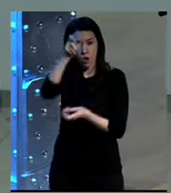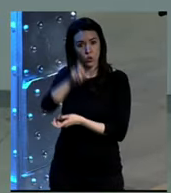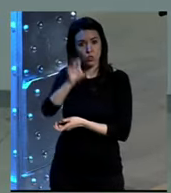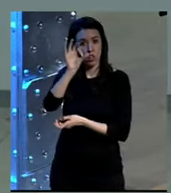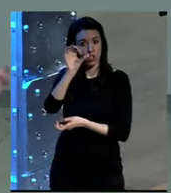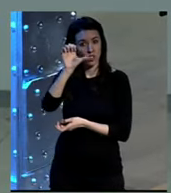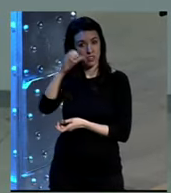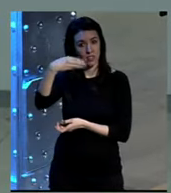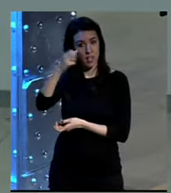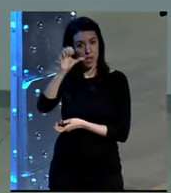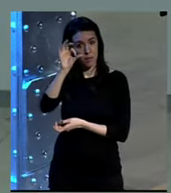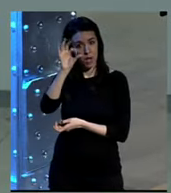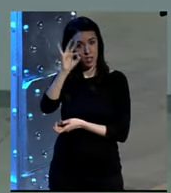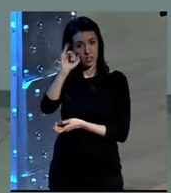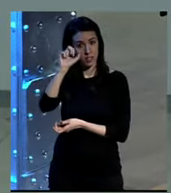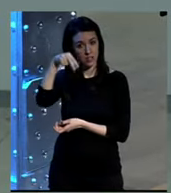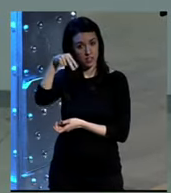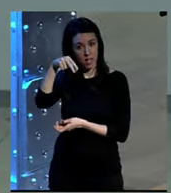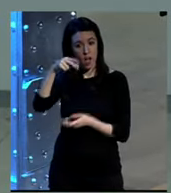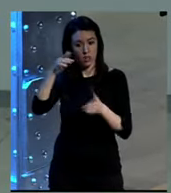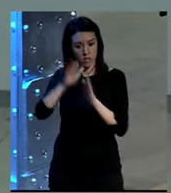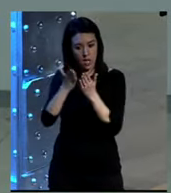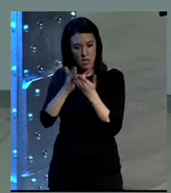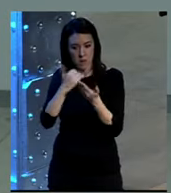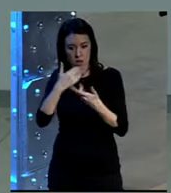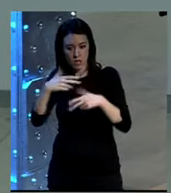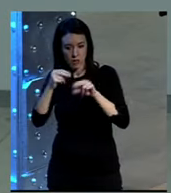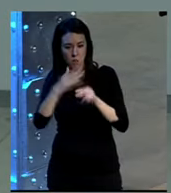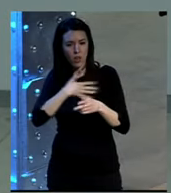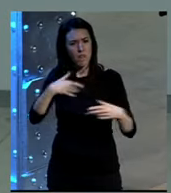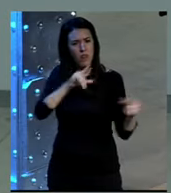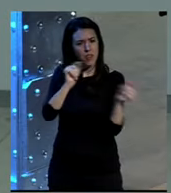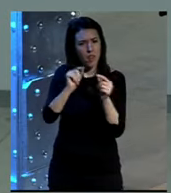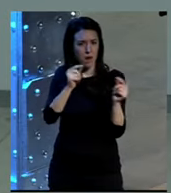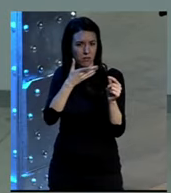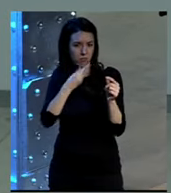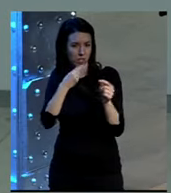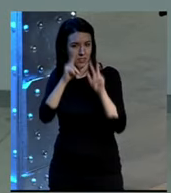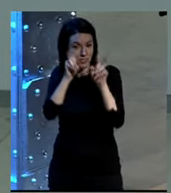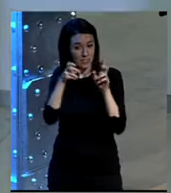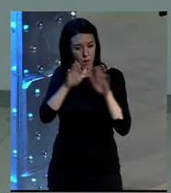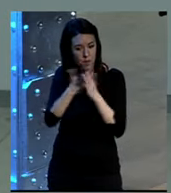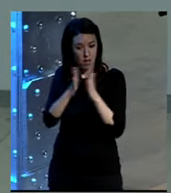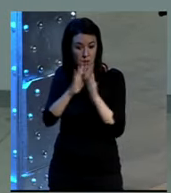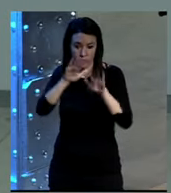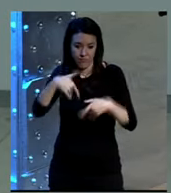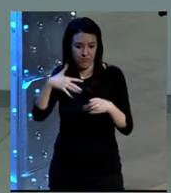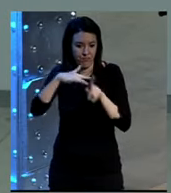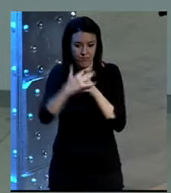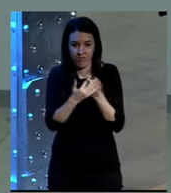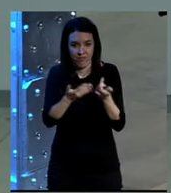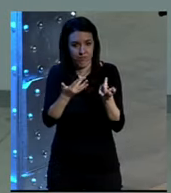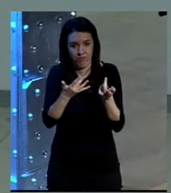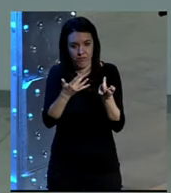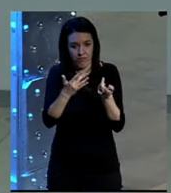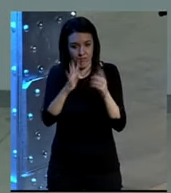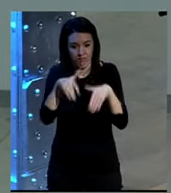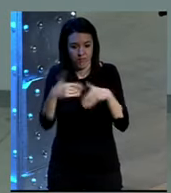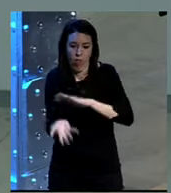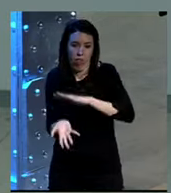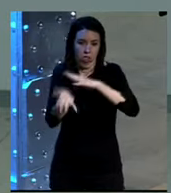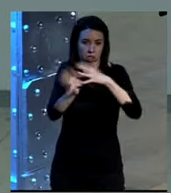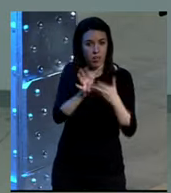el libro, porque queríamos hacer un debate hermoso sobre el libro, y bueno, las circunstancias nos han llevado a que vamos a convertir